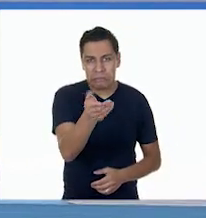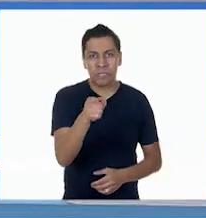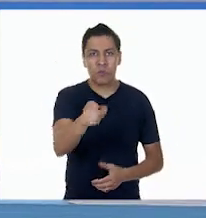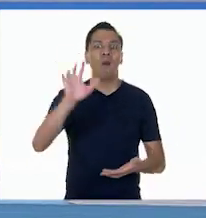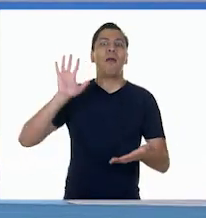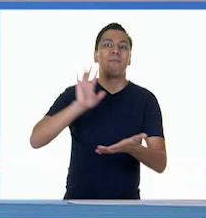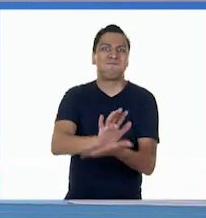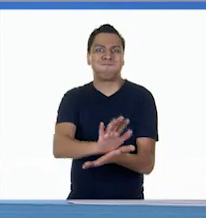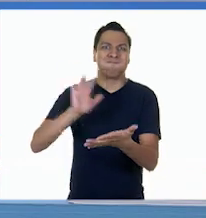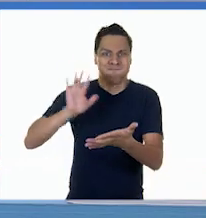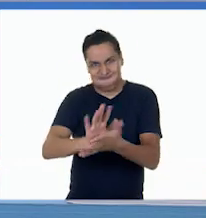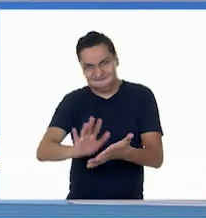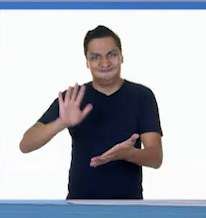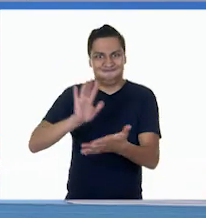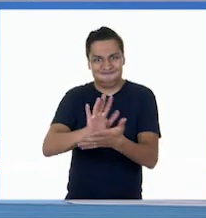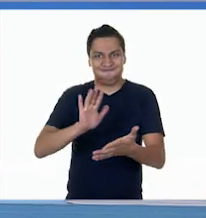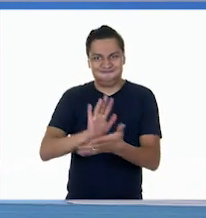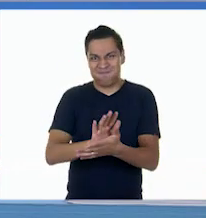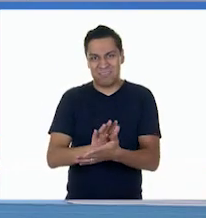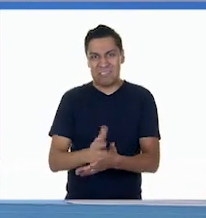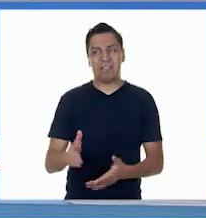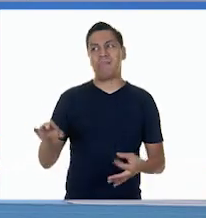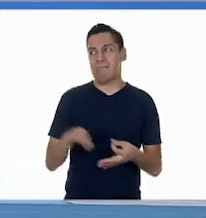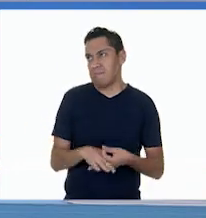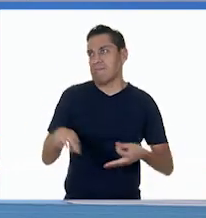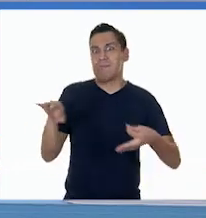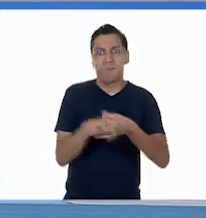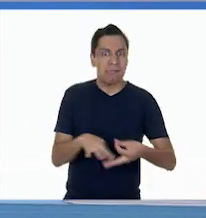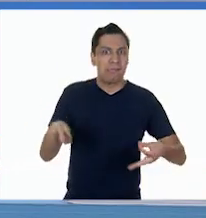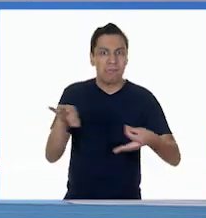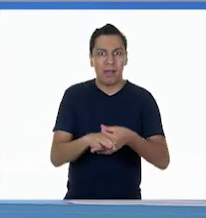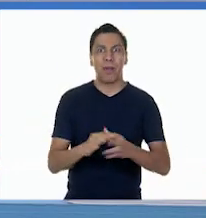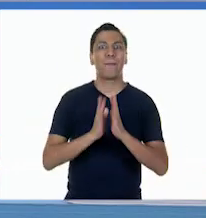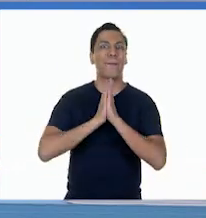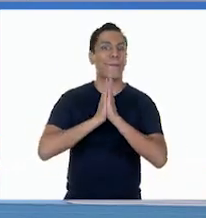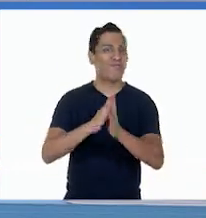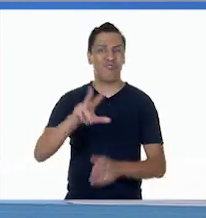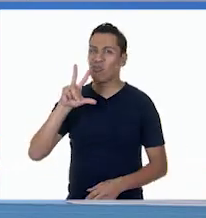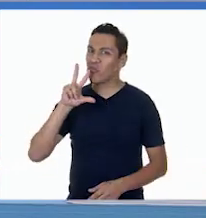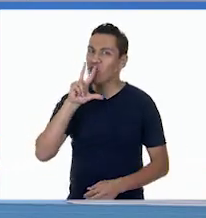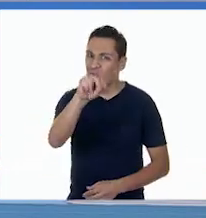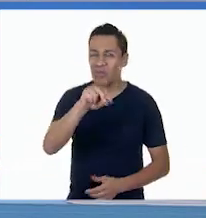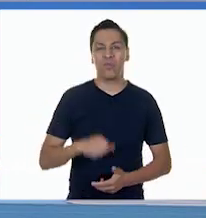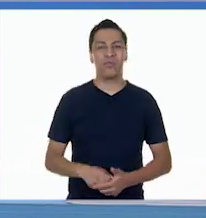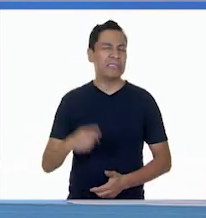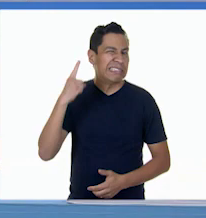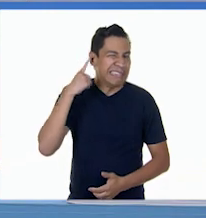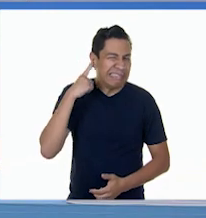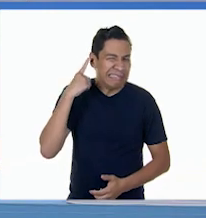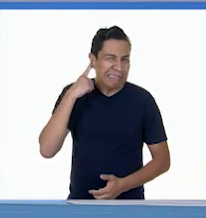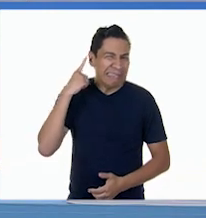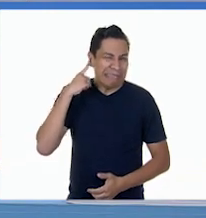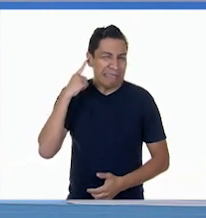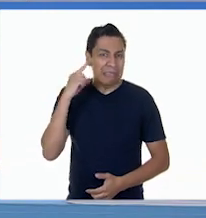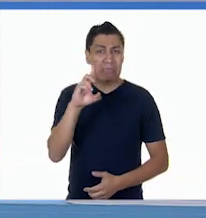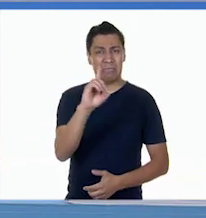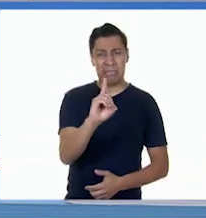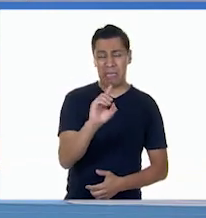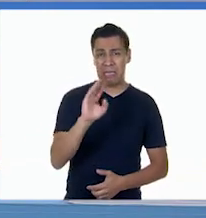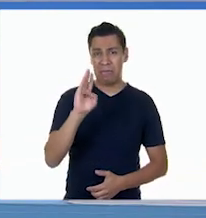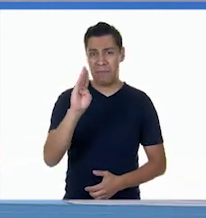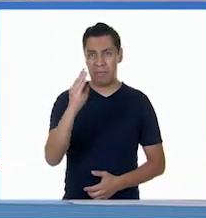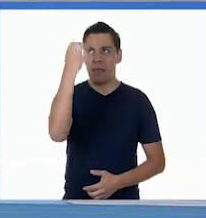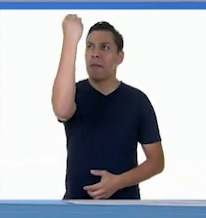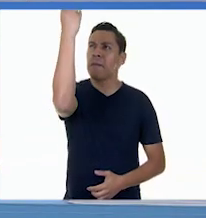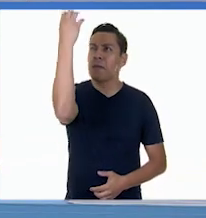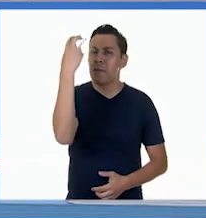toquen el claxon a cada rato y por cualquier cosita. ¡Por favor! O sea, si el semáforo cambió